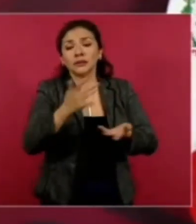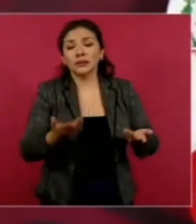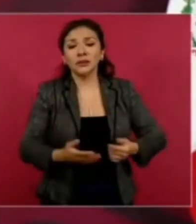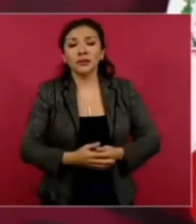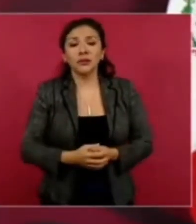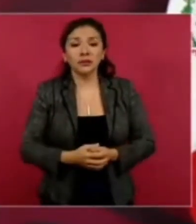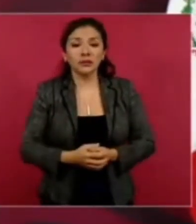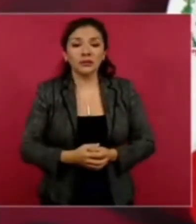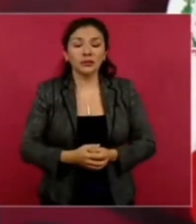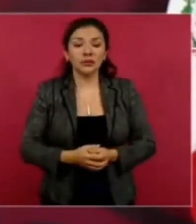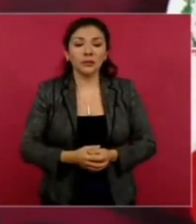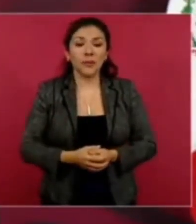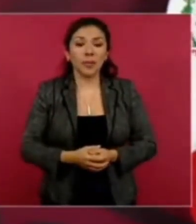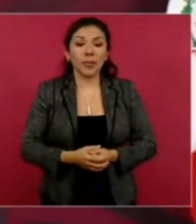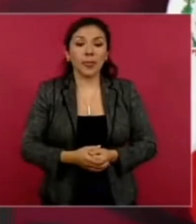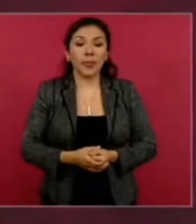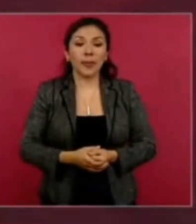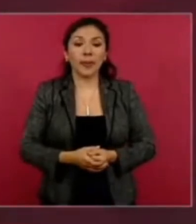Y